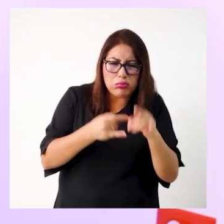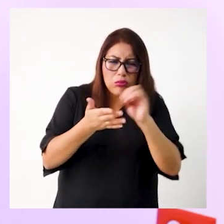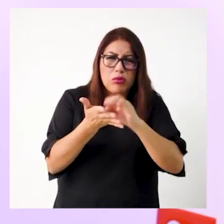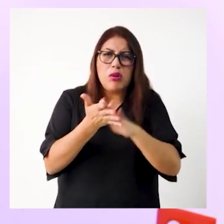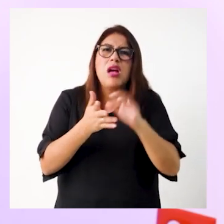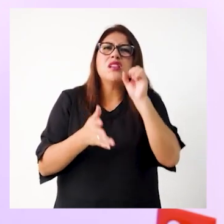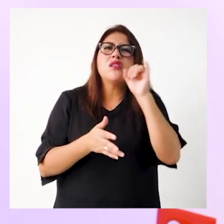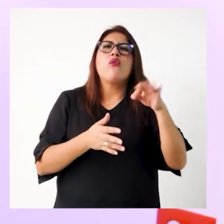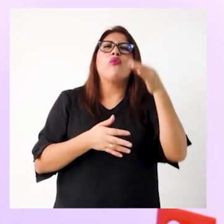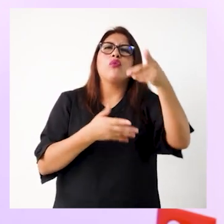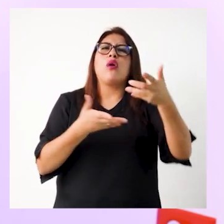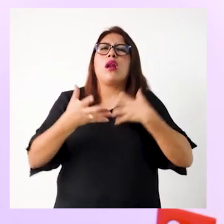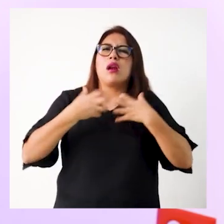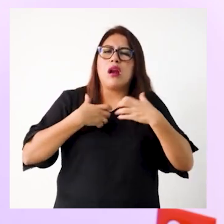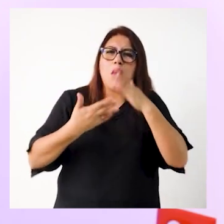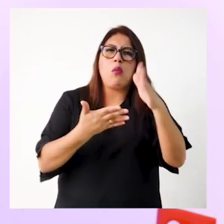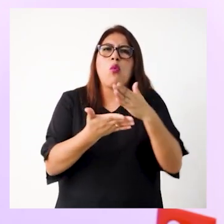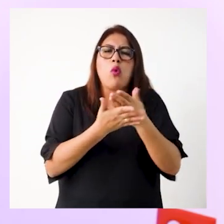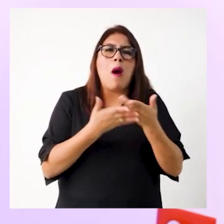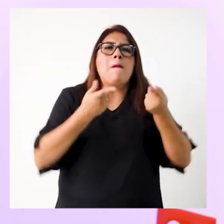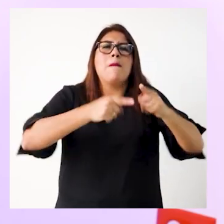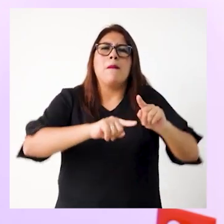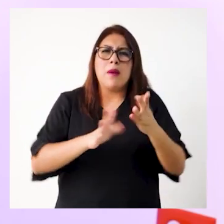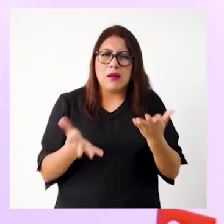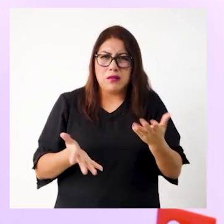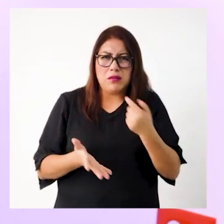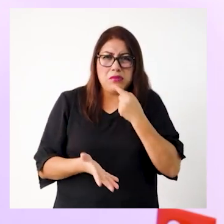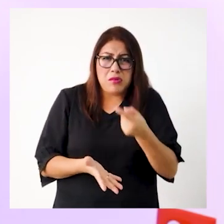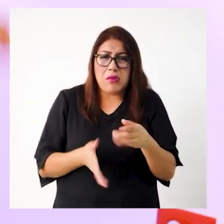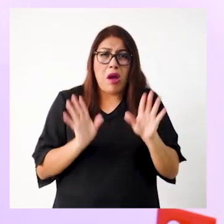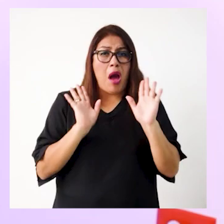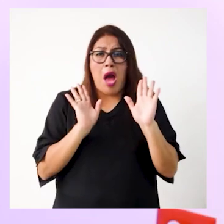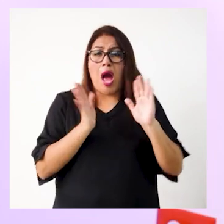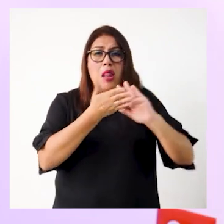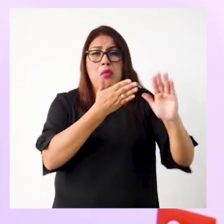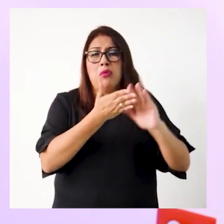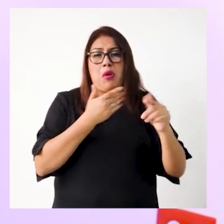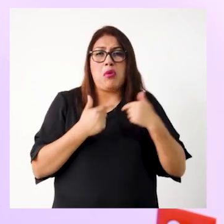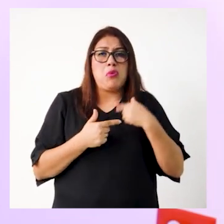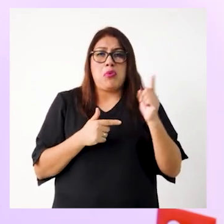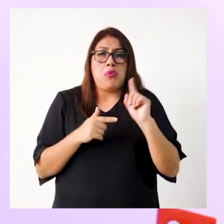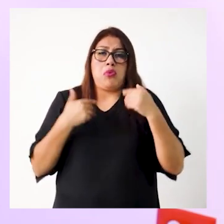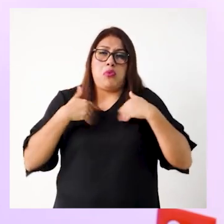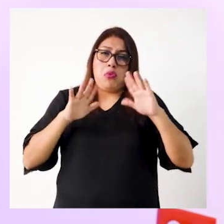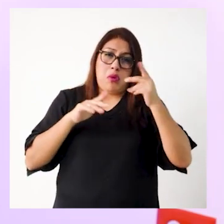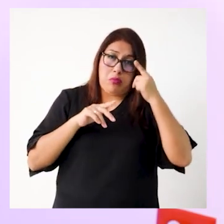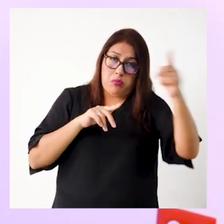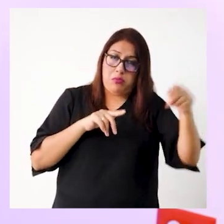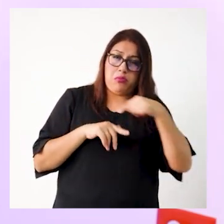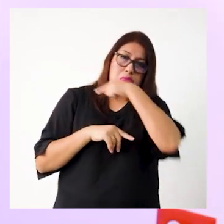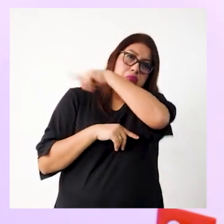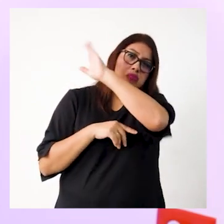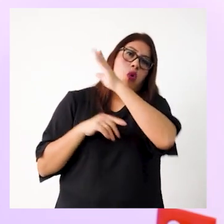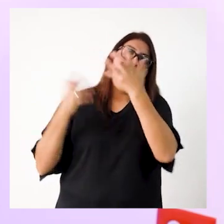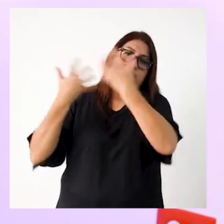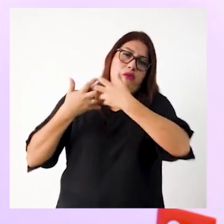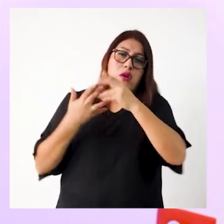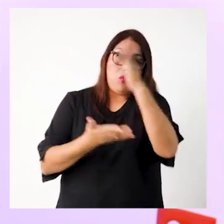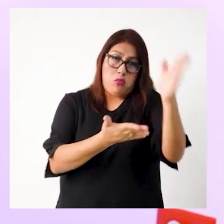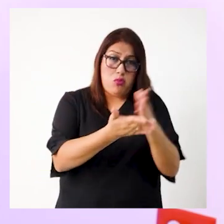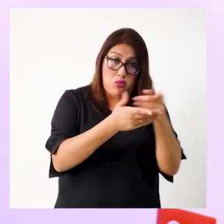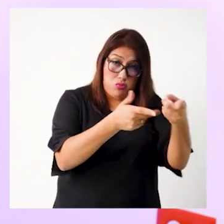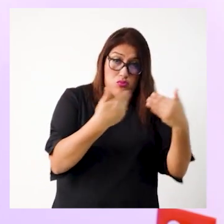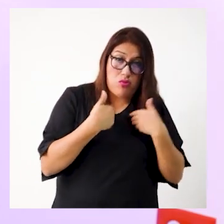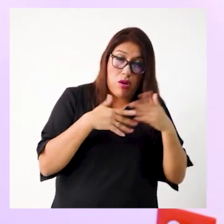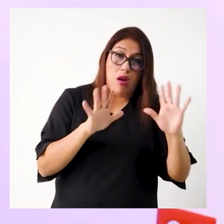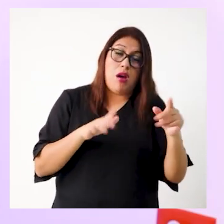les reclamas algún tipo de responsabilidad porque se produjo un percance, ¿qué es lo que te dicen? Nosotros solo somos intermediarios, a mí no me mires, yo soy responsable. Si tú tienes